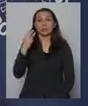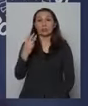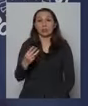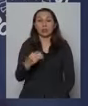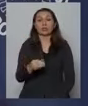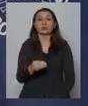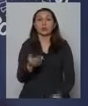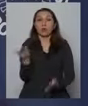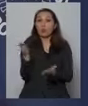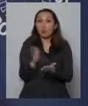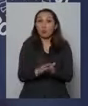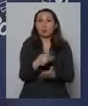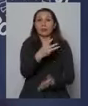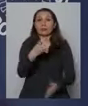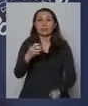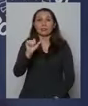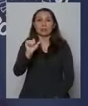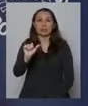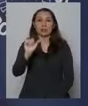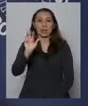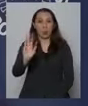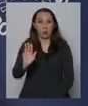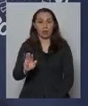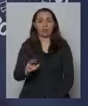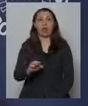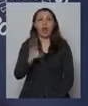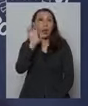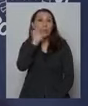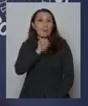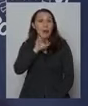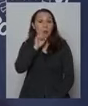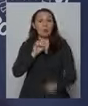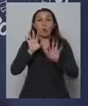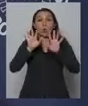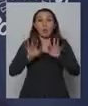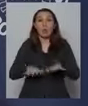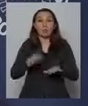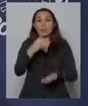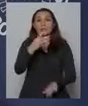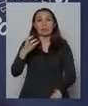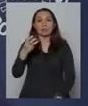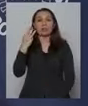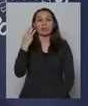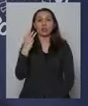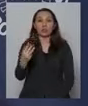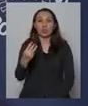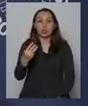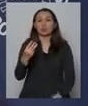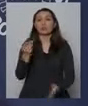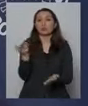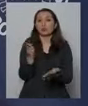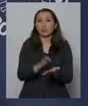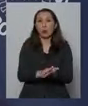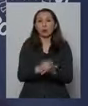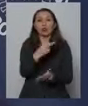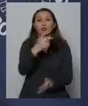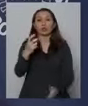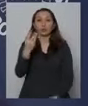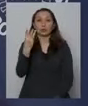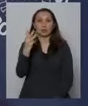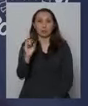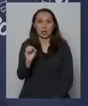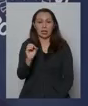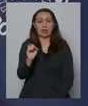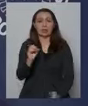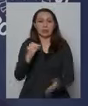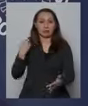con 369 fallecidos. Y Perú, 10.303 con 230